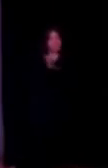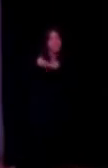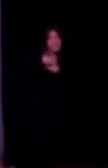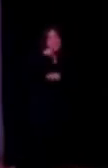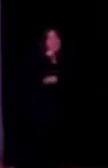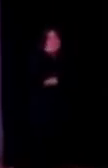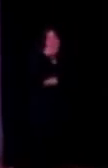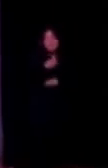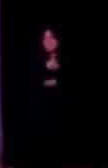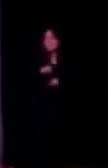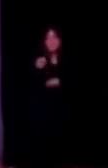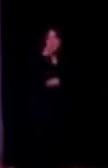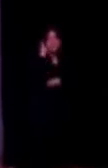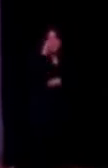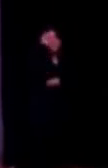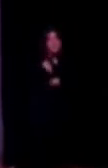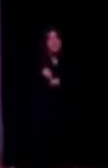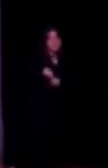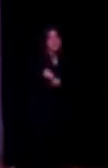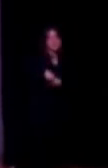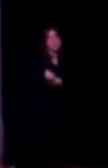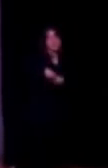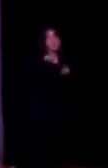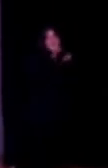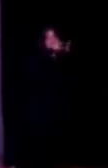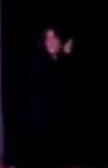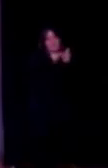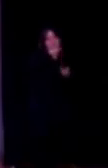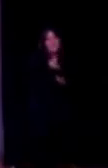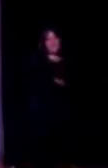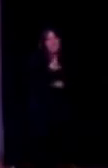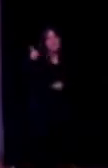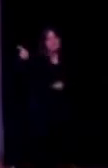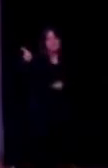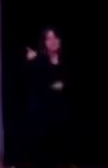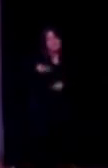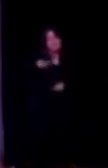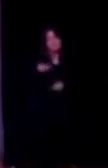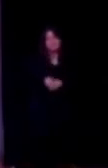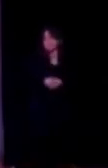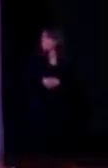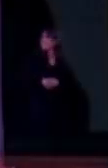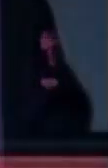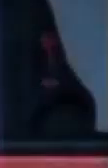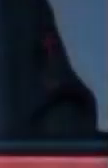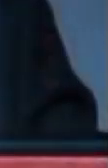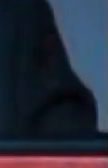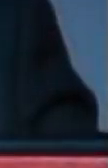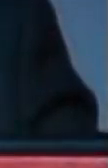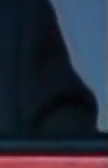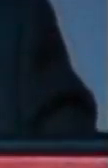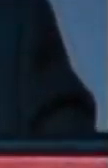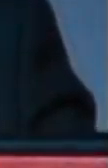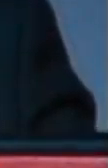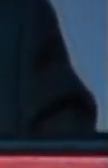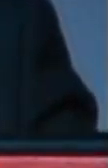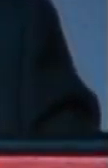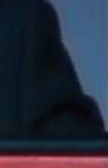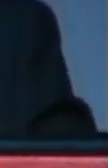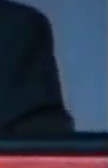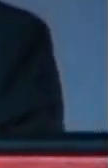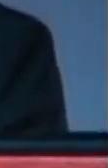ciudadanía y una parte esencial, por lo tanto, de un planteamiento ético. Aquí me gusta resaltar cómo eso, también por ponerlo blanco